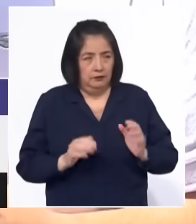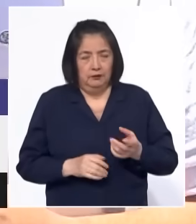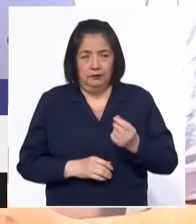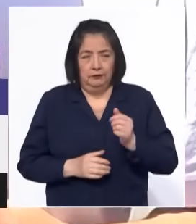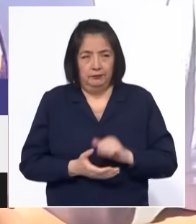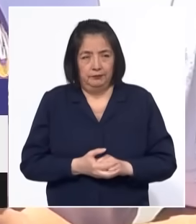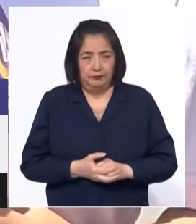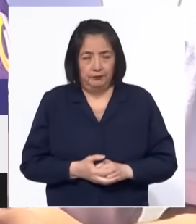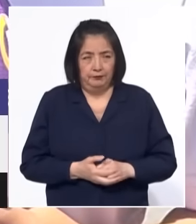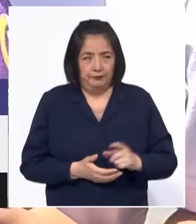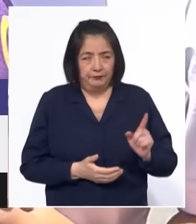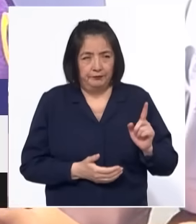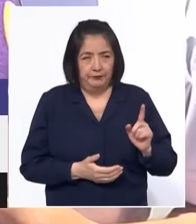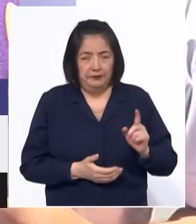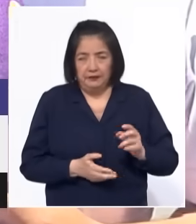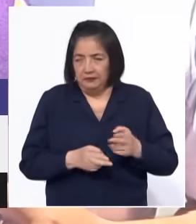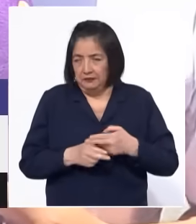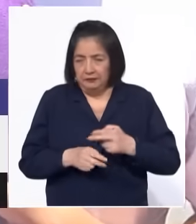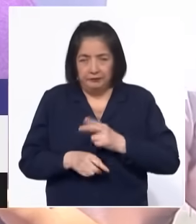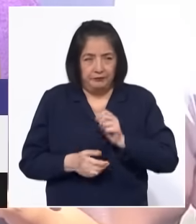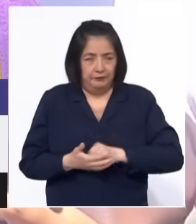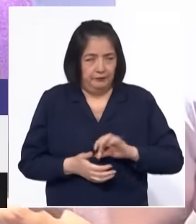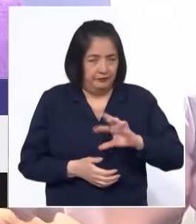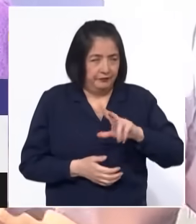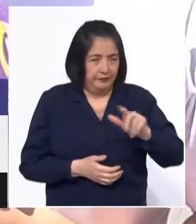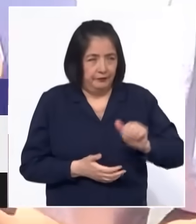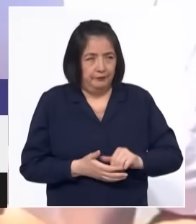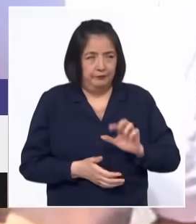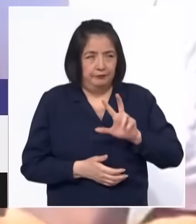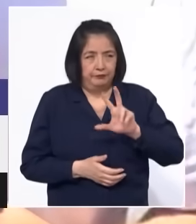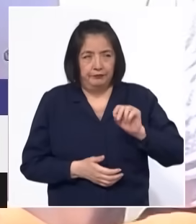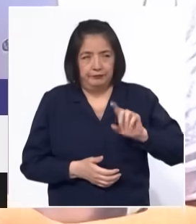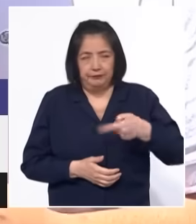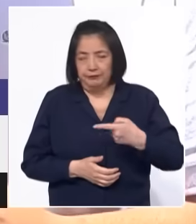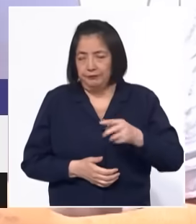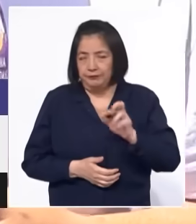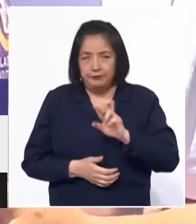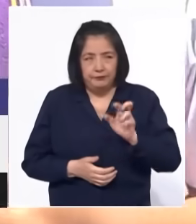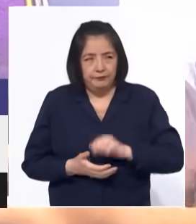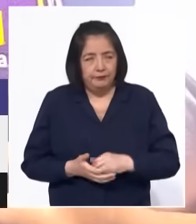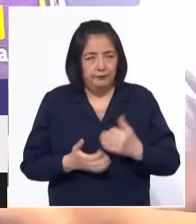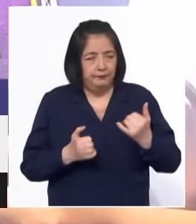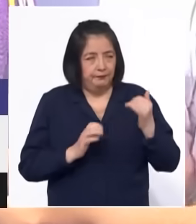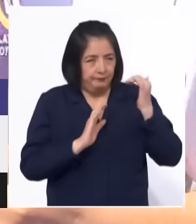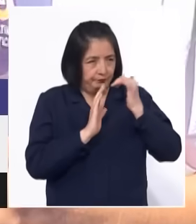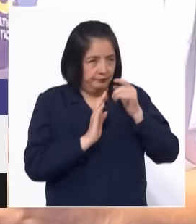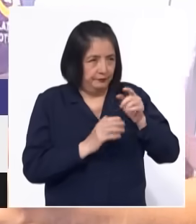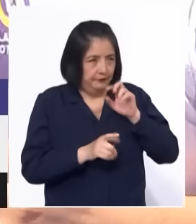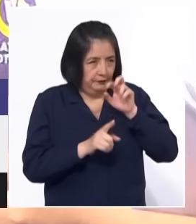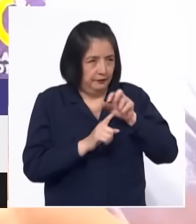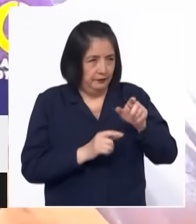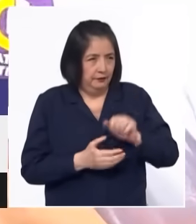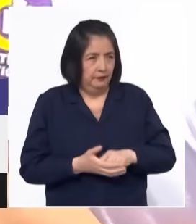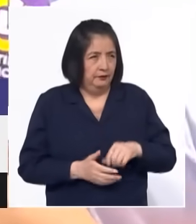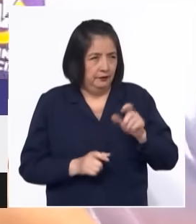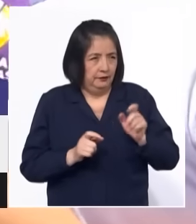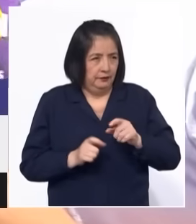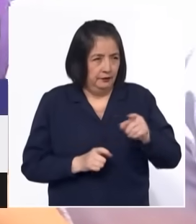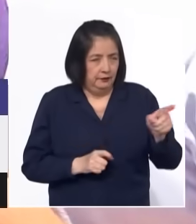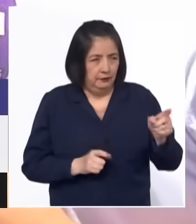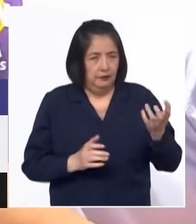dinero. Y en contados minutos habrían robado 30 mil dólares. Las imágenes dan cuenta que los